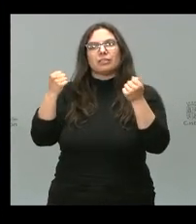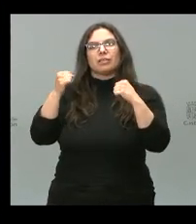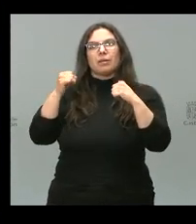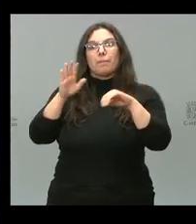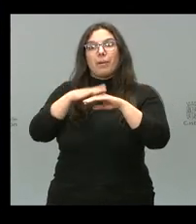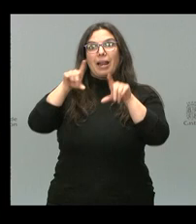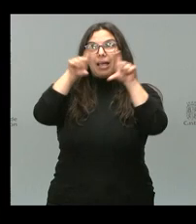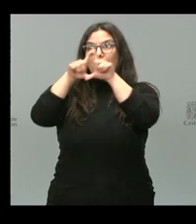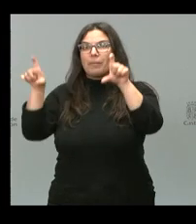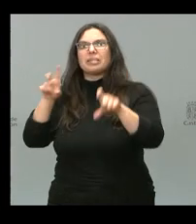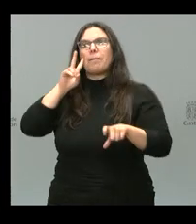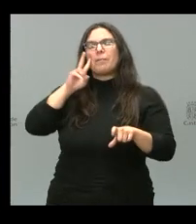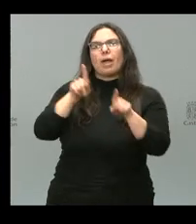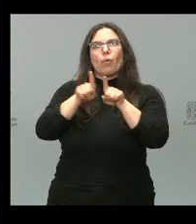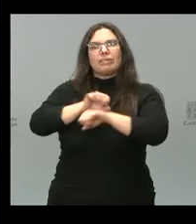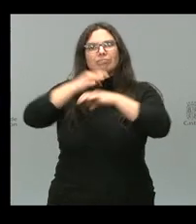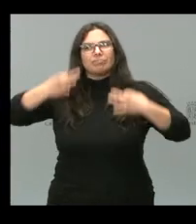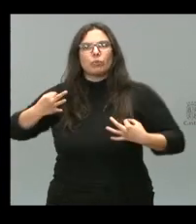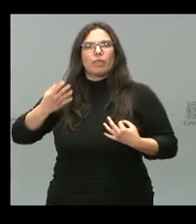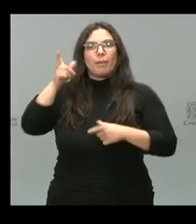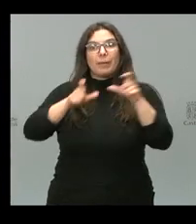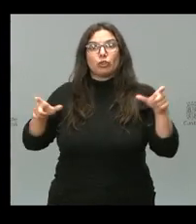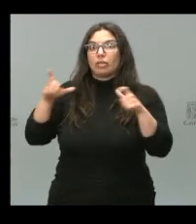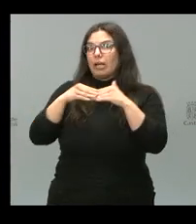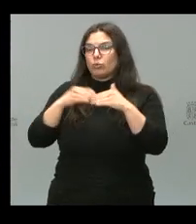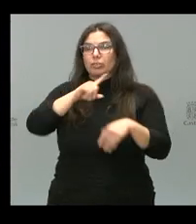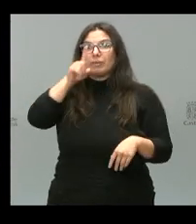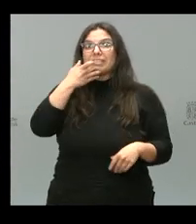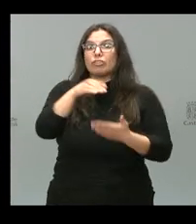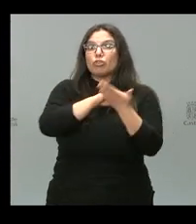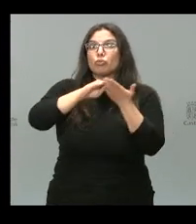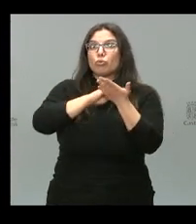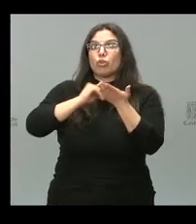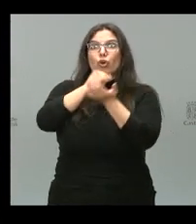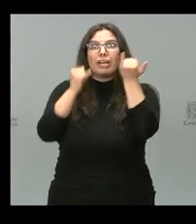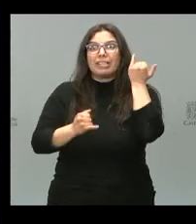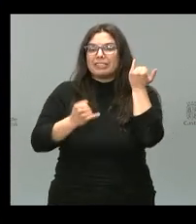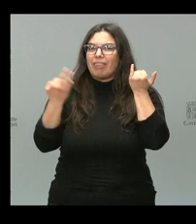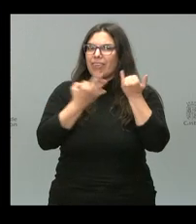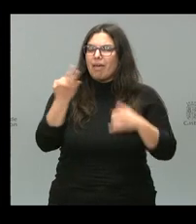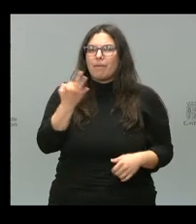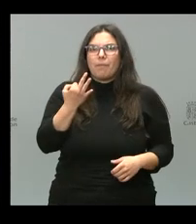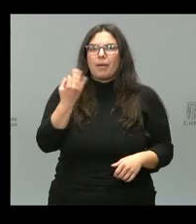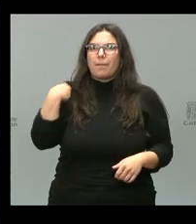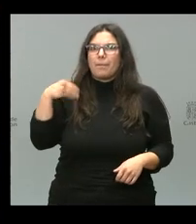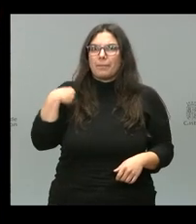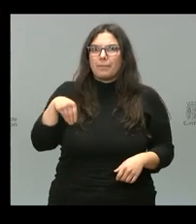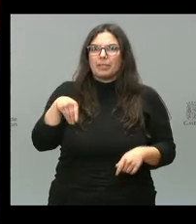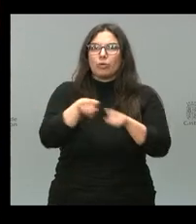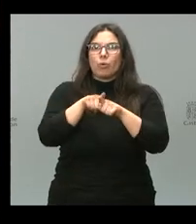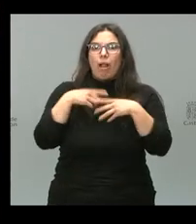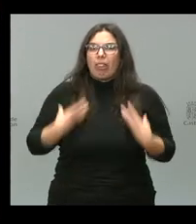los ojos de las empresas y de los consumidores pues cualquier solución a la crisis pasa indefectiblemente por ganar la partida del